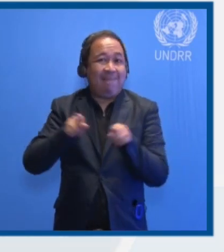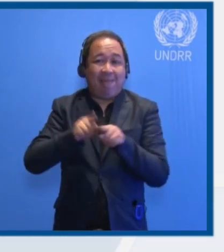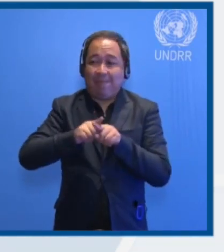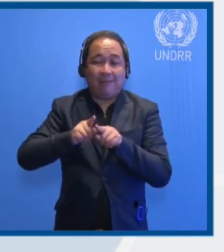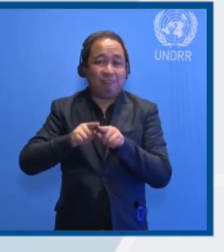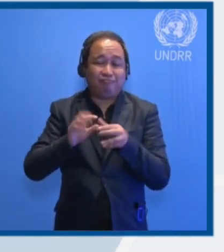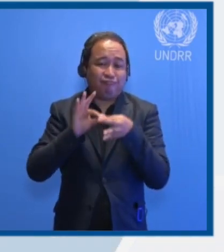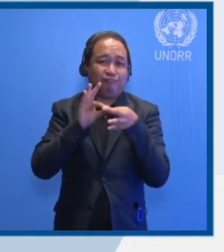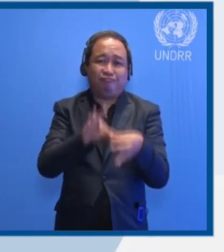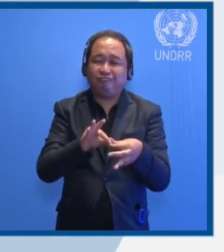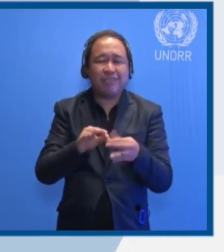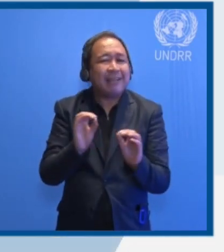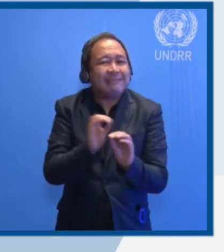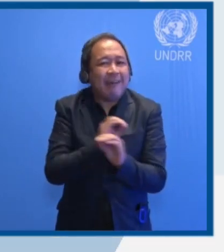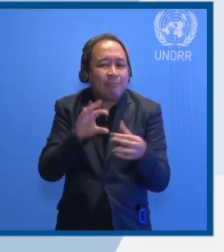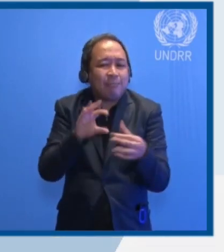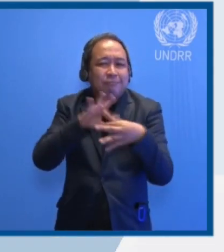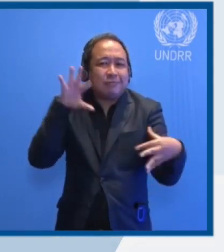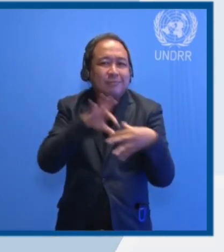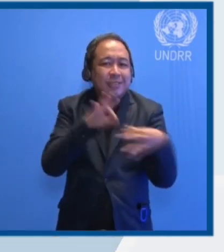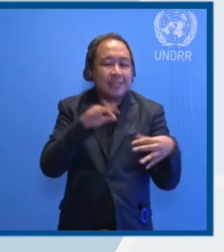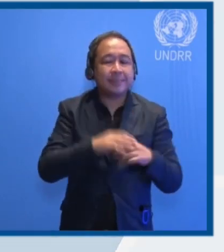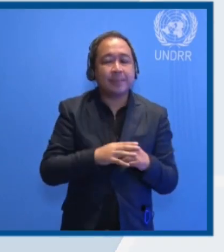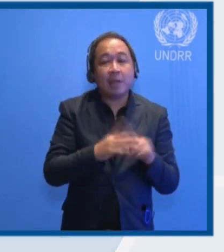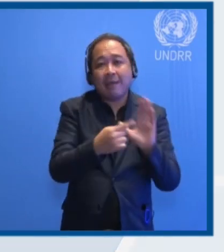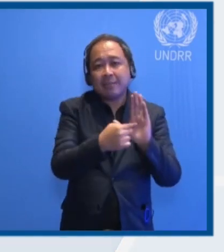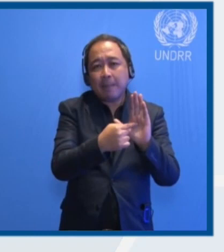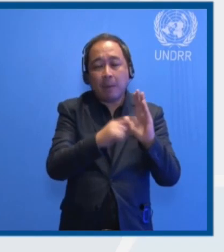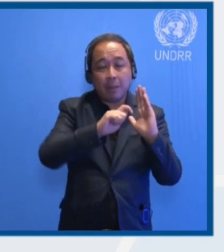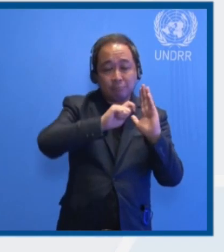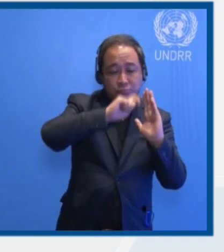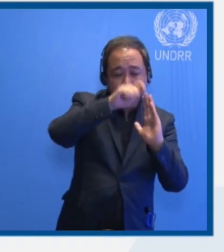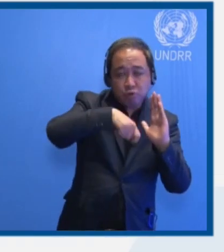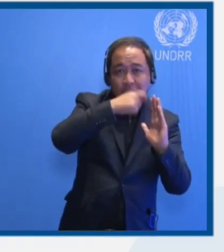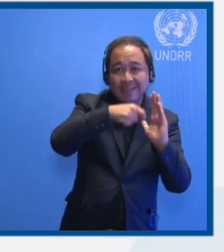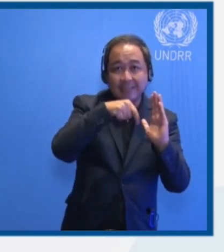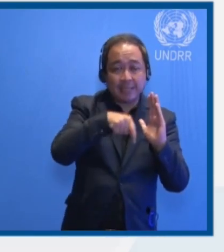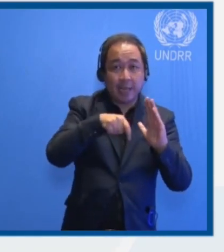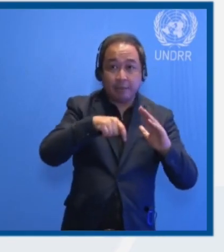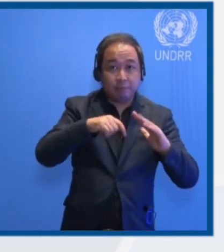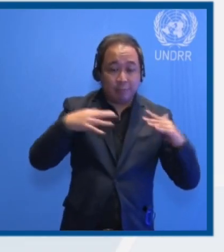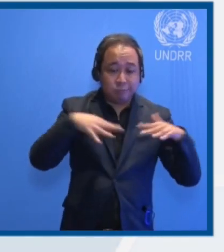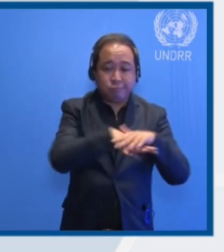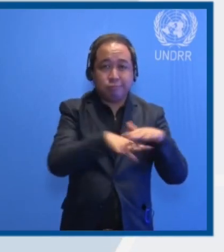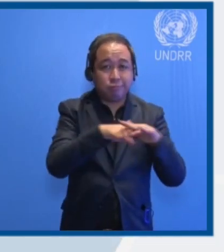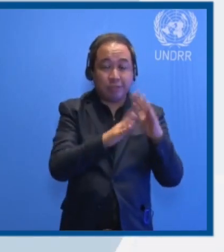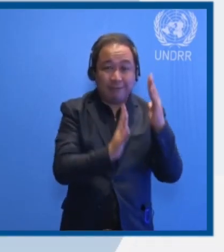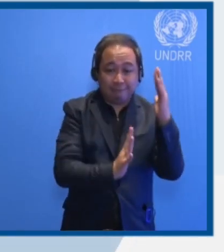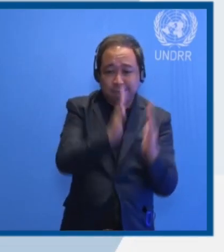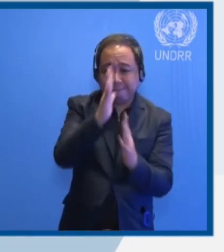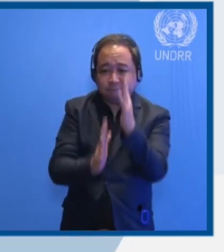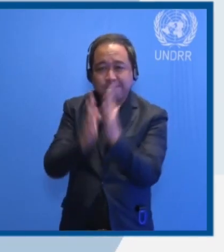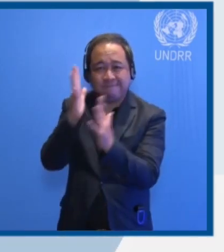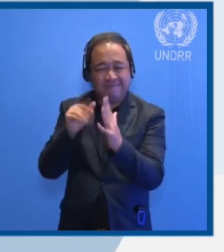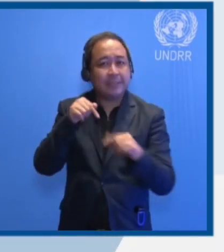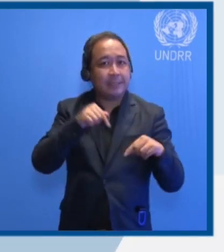que es precisamente donde se concentran los riesgos. Tal vez una manera de ir superando este tipo de barreras ahora en Colombia,